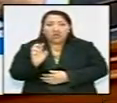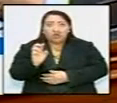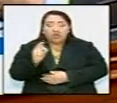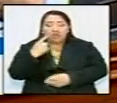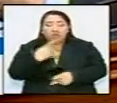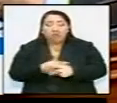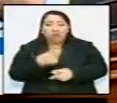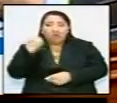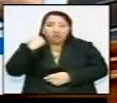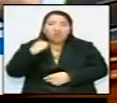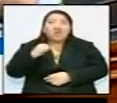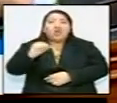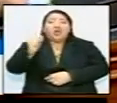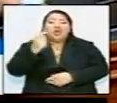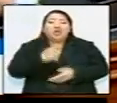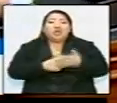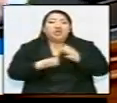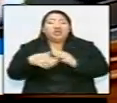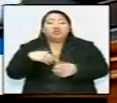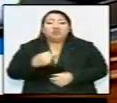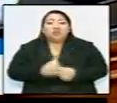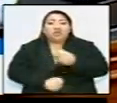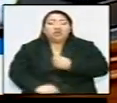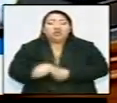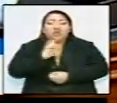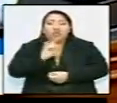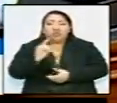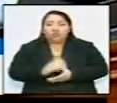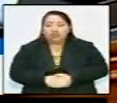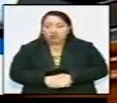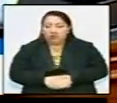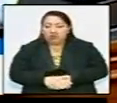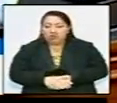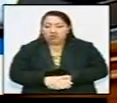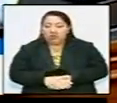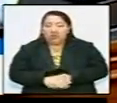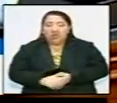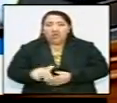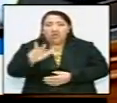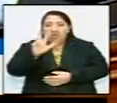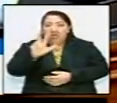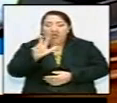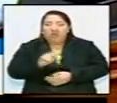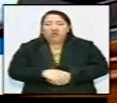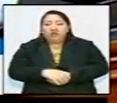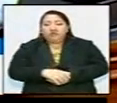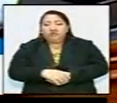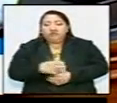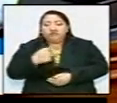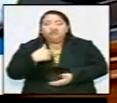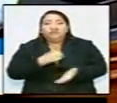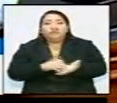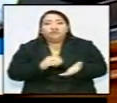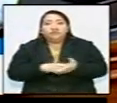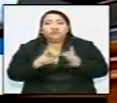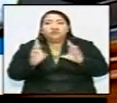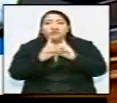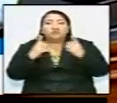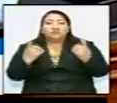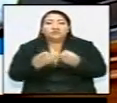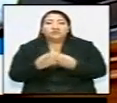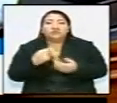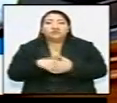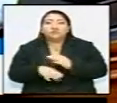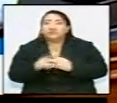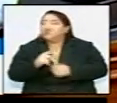$4,000 americanos por un viaje realizado por mi menor hijo a los Estados Unidos. 3. Que alquilé un departamento